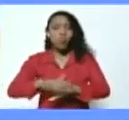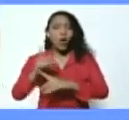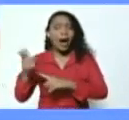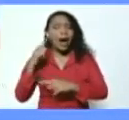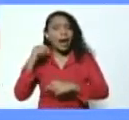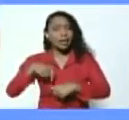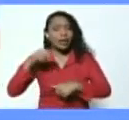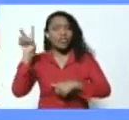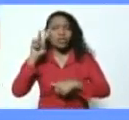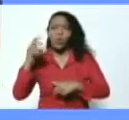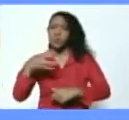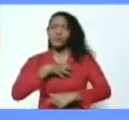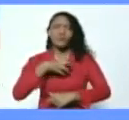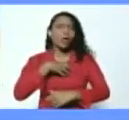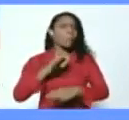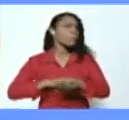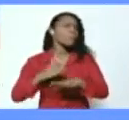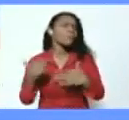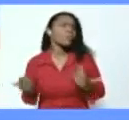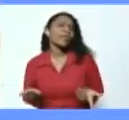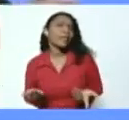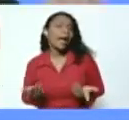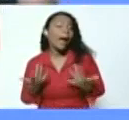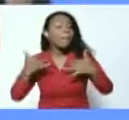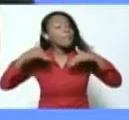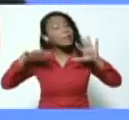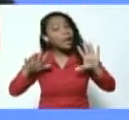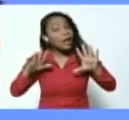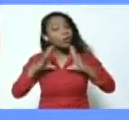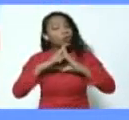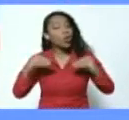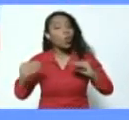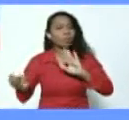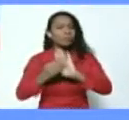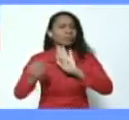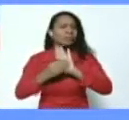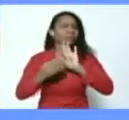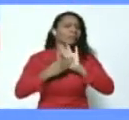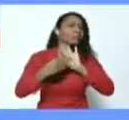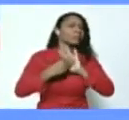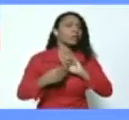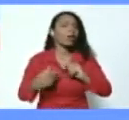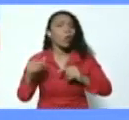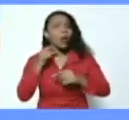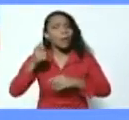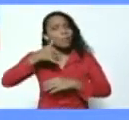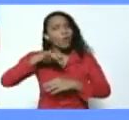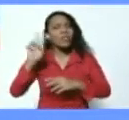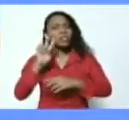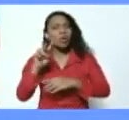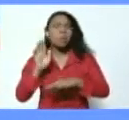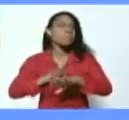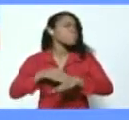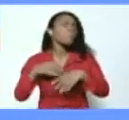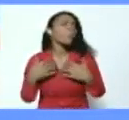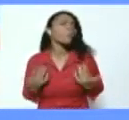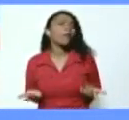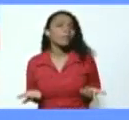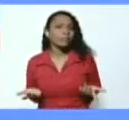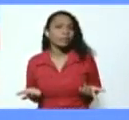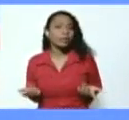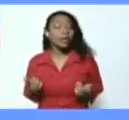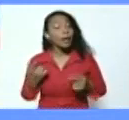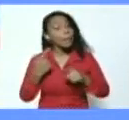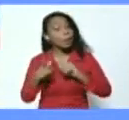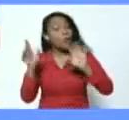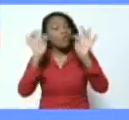con Venezuela no han podido, a pesar de todo lo que le han aplicado, con el pueblo venezolano, por qué? Pero de